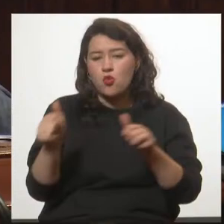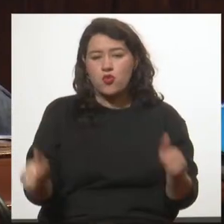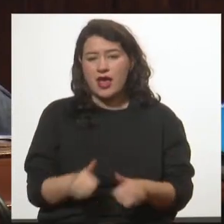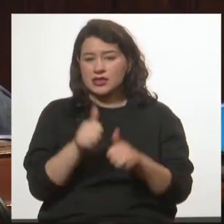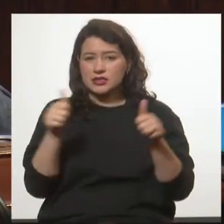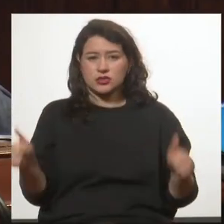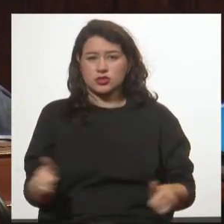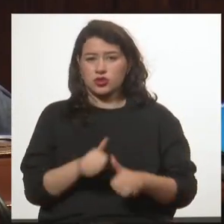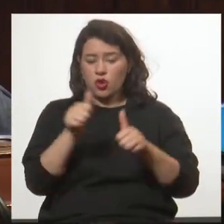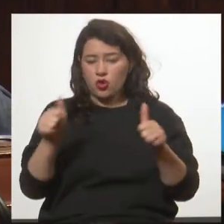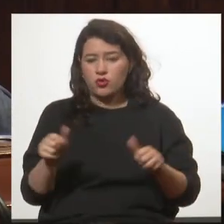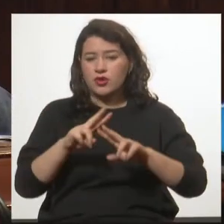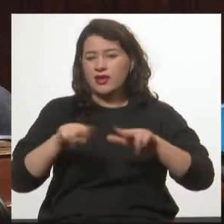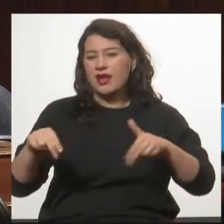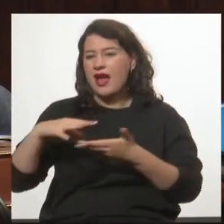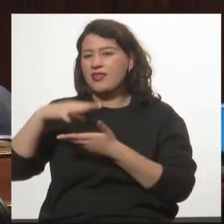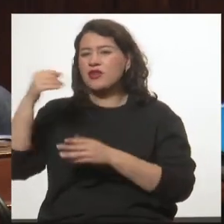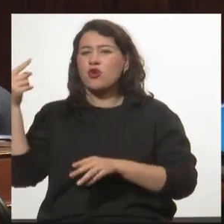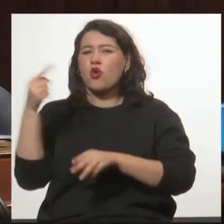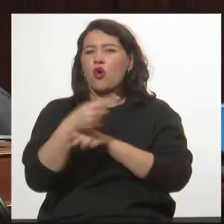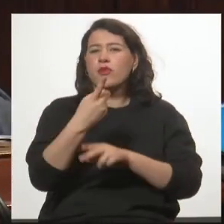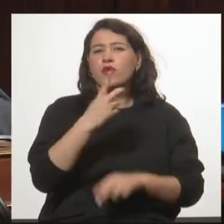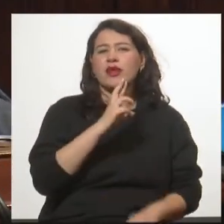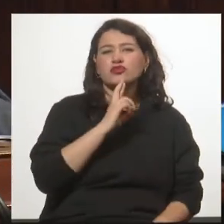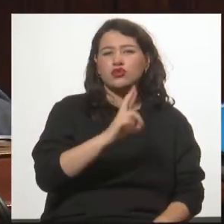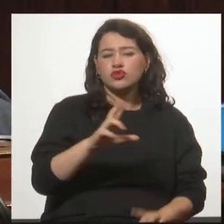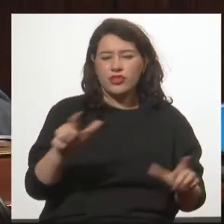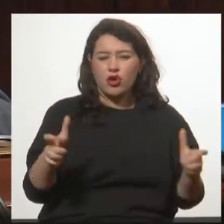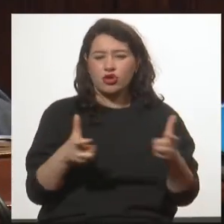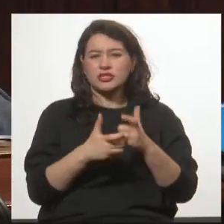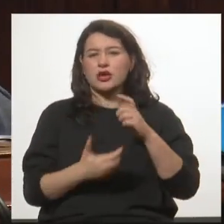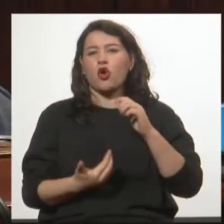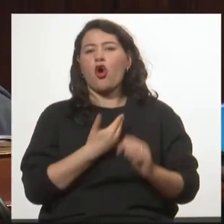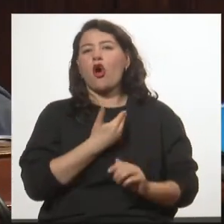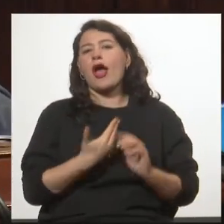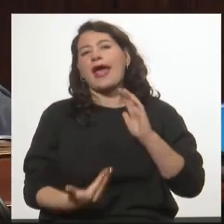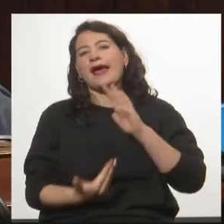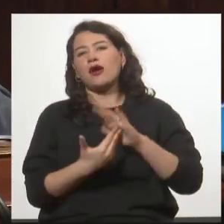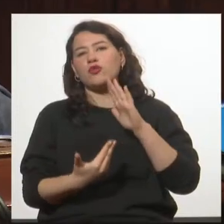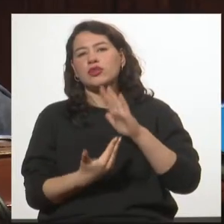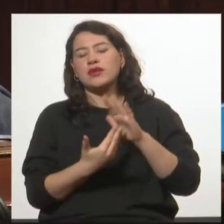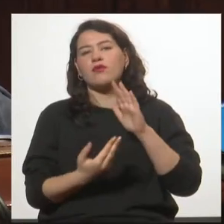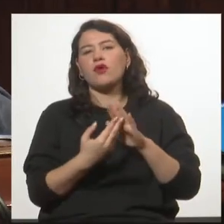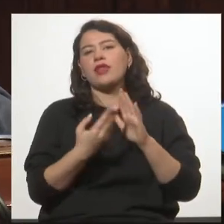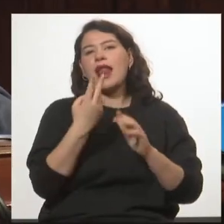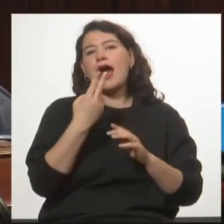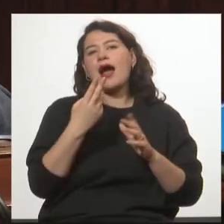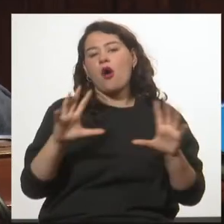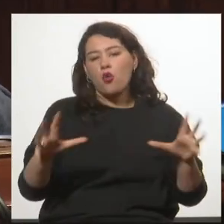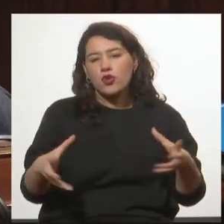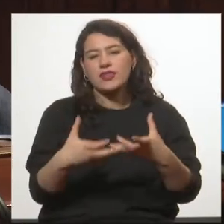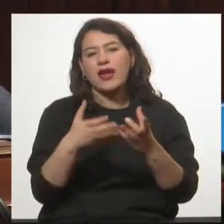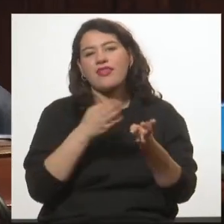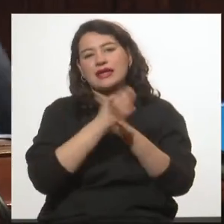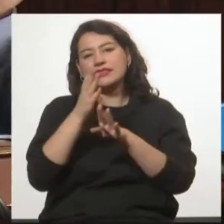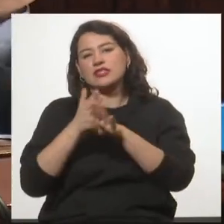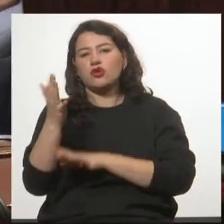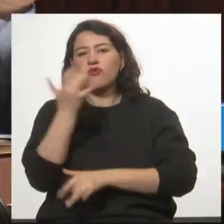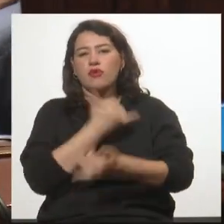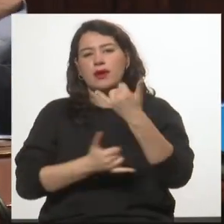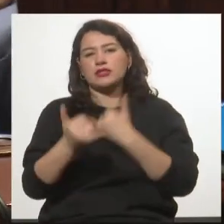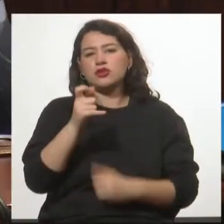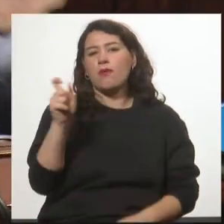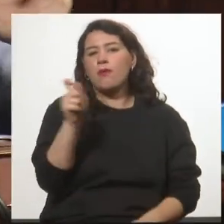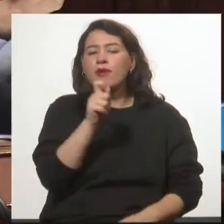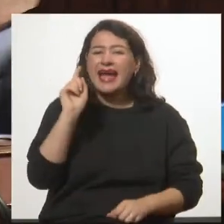interpuesta por ante él contra una resolución del consejo ejecutivo de la unidad de acceso a la información pública del 2012 que disponía